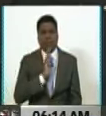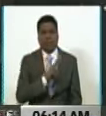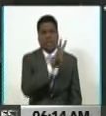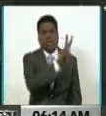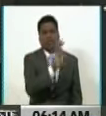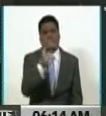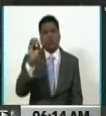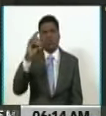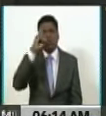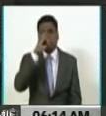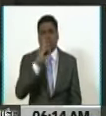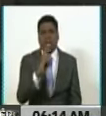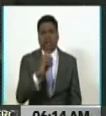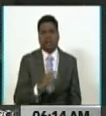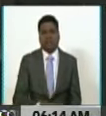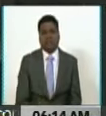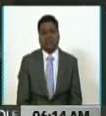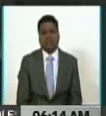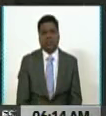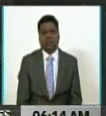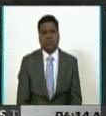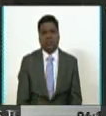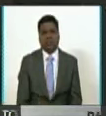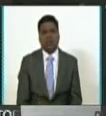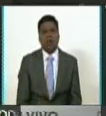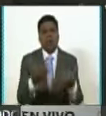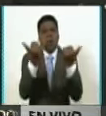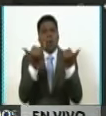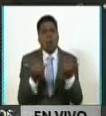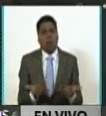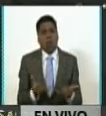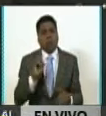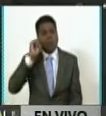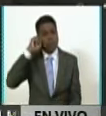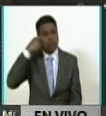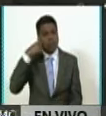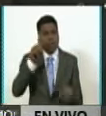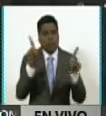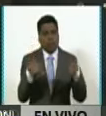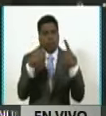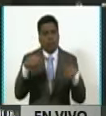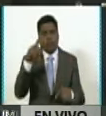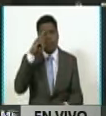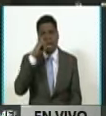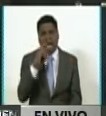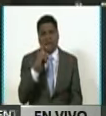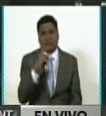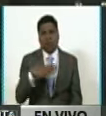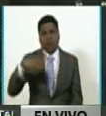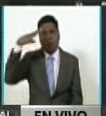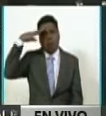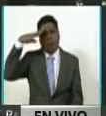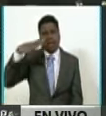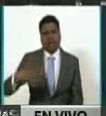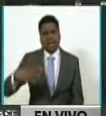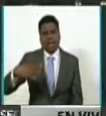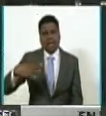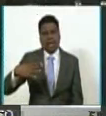200 años está cumpliendo hoy nuestro general del pueblo soberano, Ezequiel